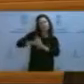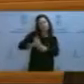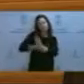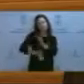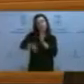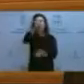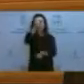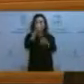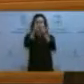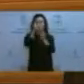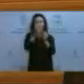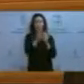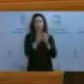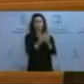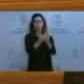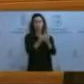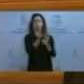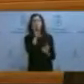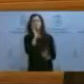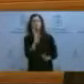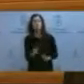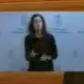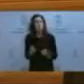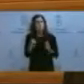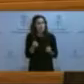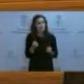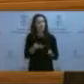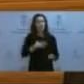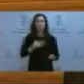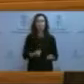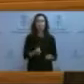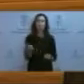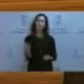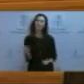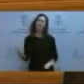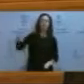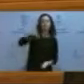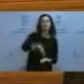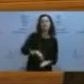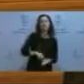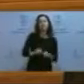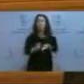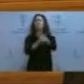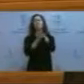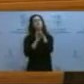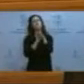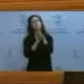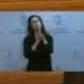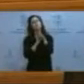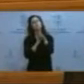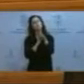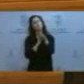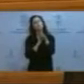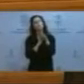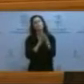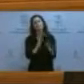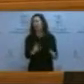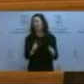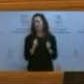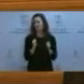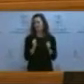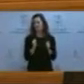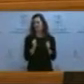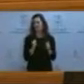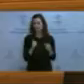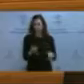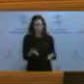y detalladas sobre este caso de corrupción y me atrevo a decir que debería estar hoy aquí pidiendo disculpas por este caso de corrupción. Pero no